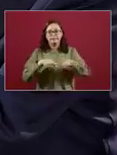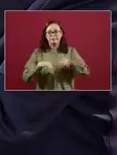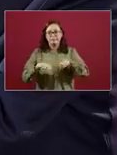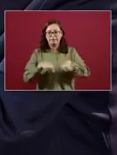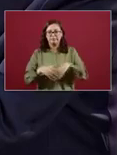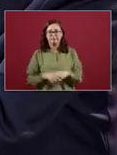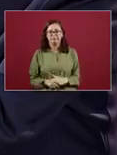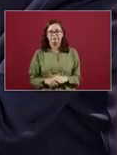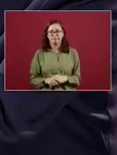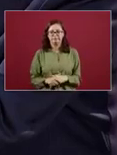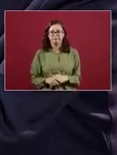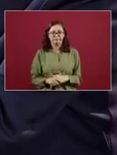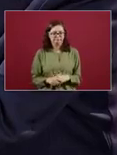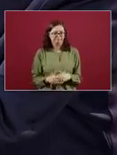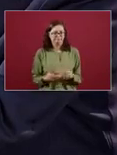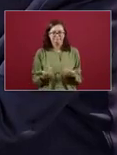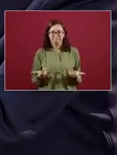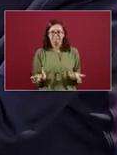que no iban a haber